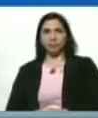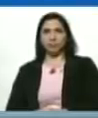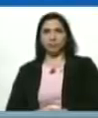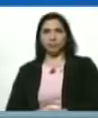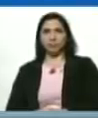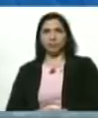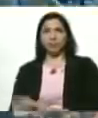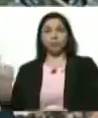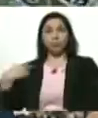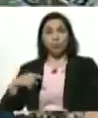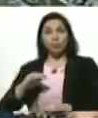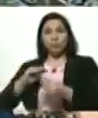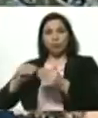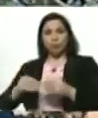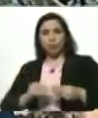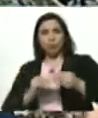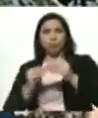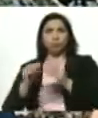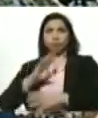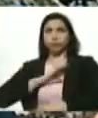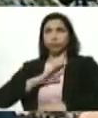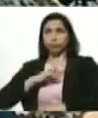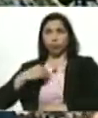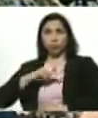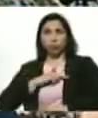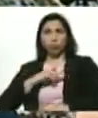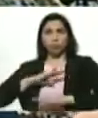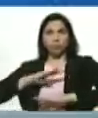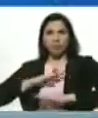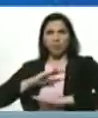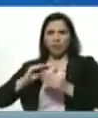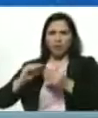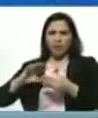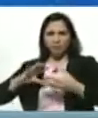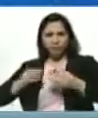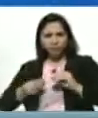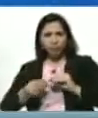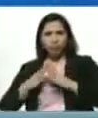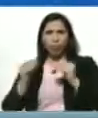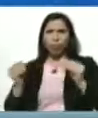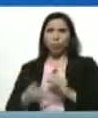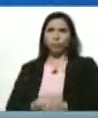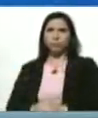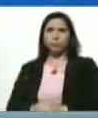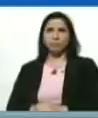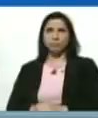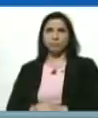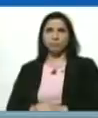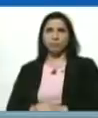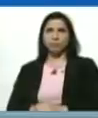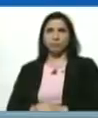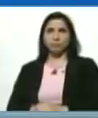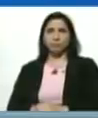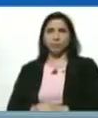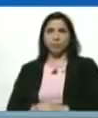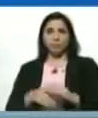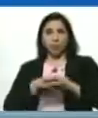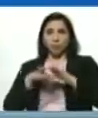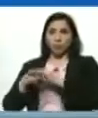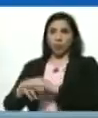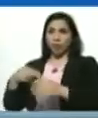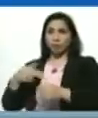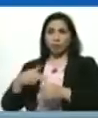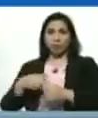tuvimos que arreglar no lo son adecuar todo con las reservas de gasolina que